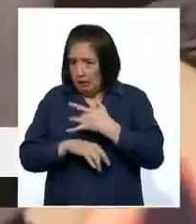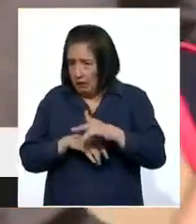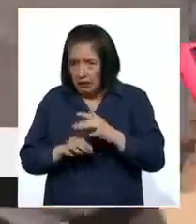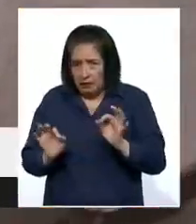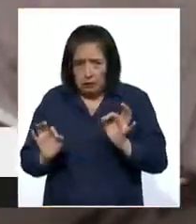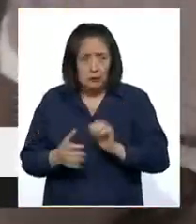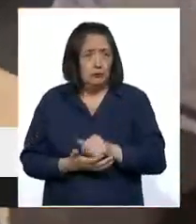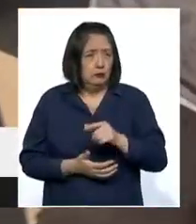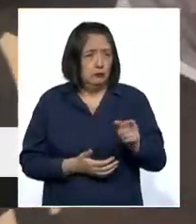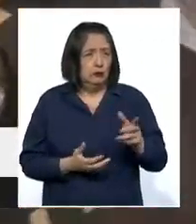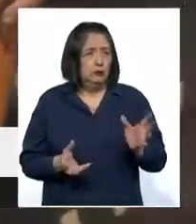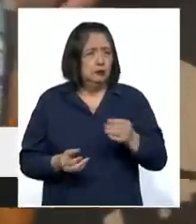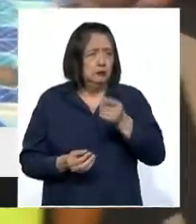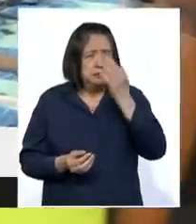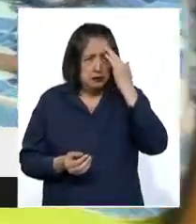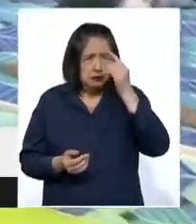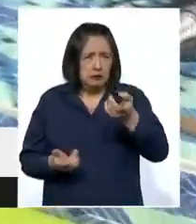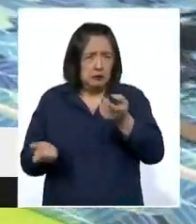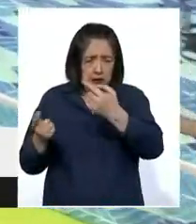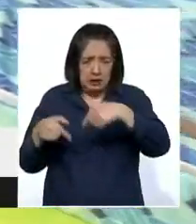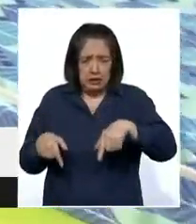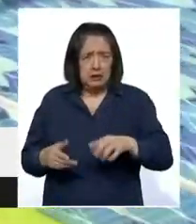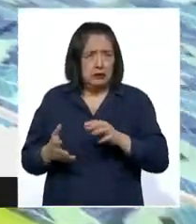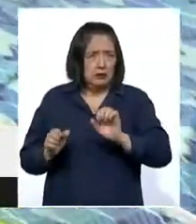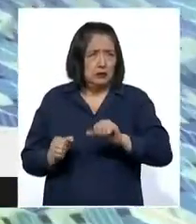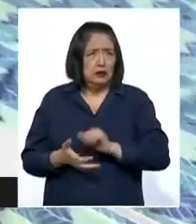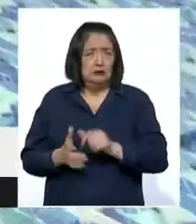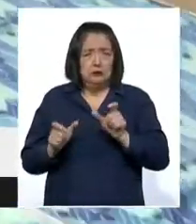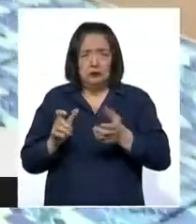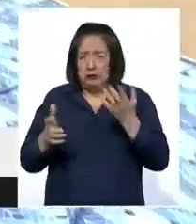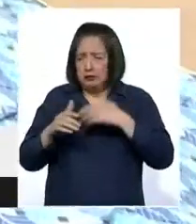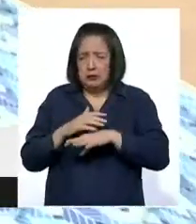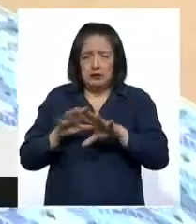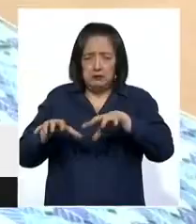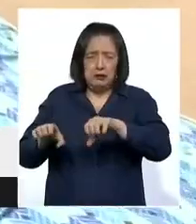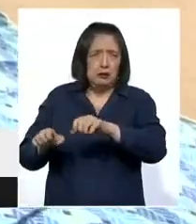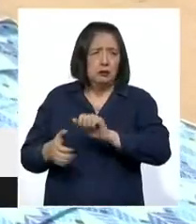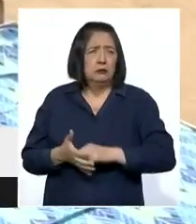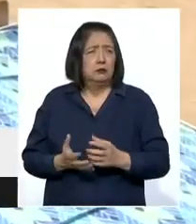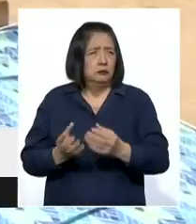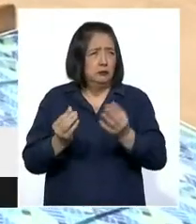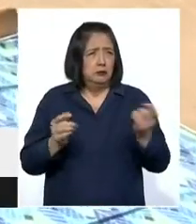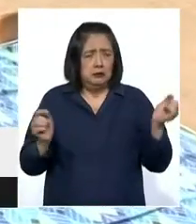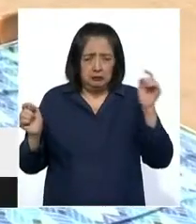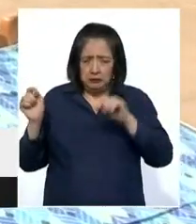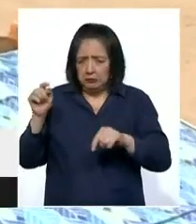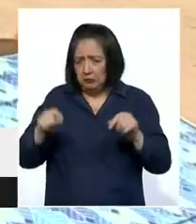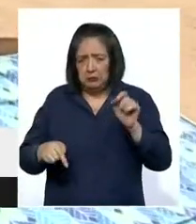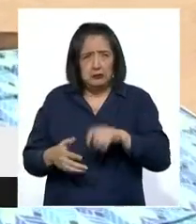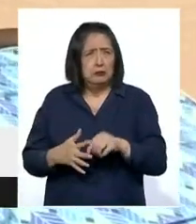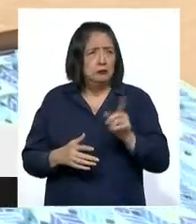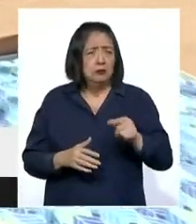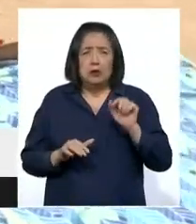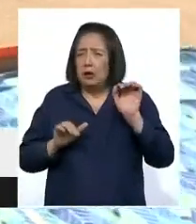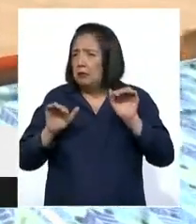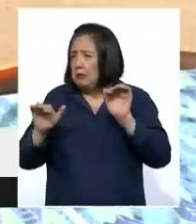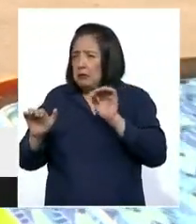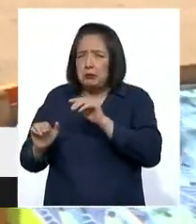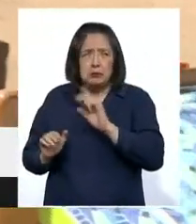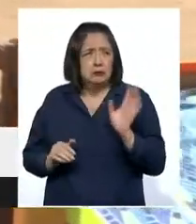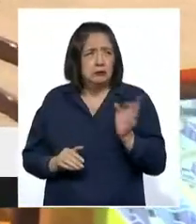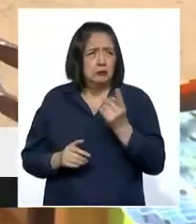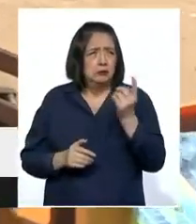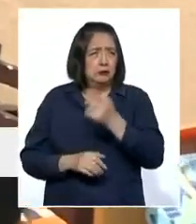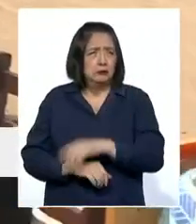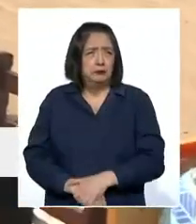usted cómo así se enteró de que acá estaba la gente entrando porque habían varios que venían acá Como todos se pasan la voz y